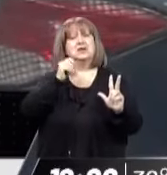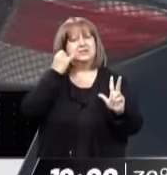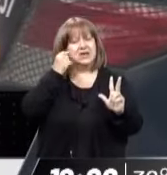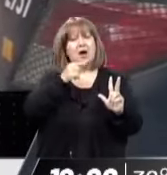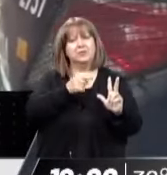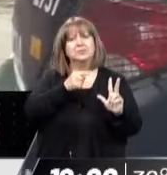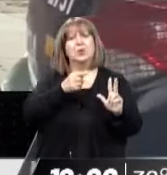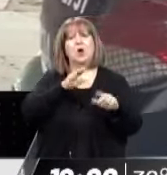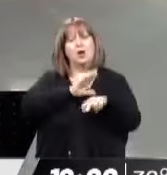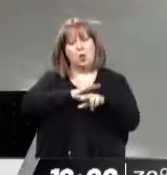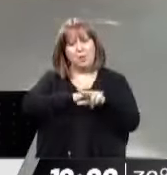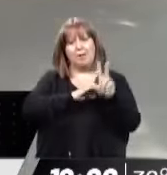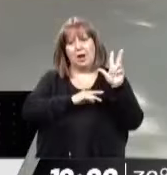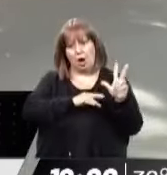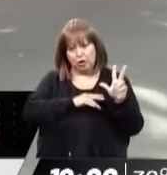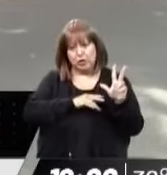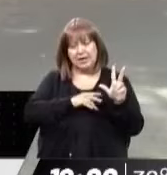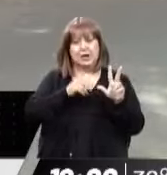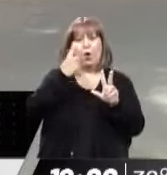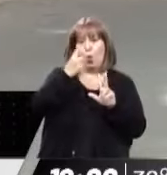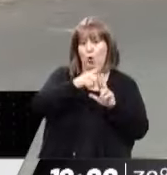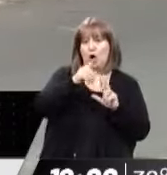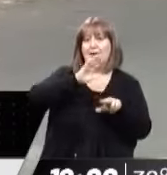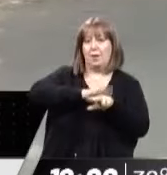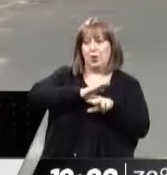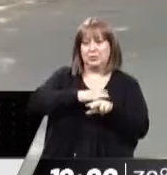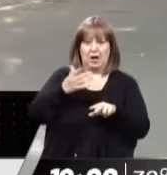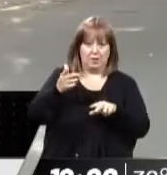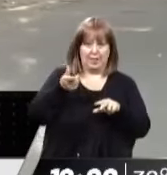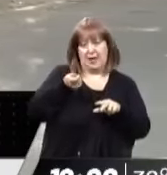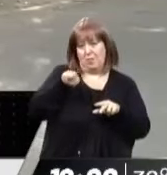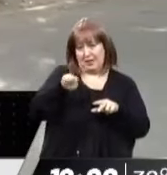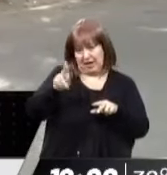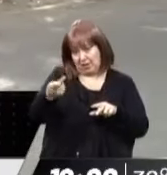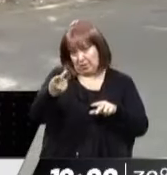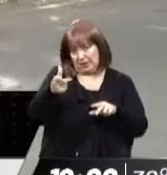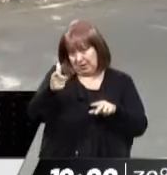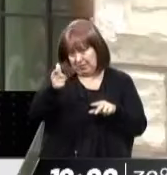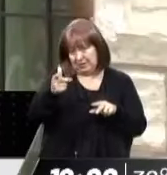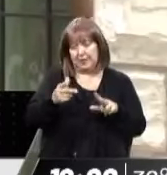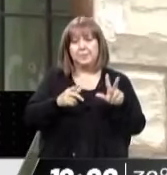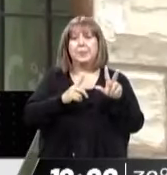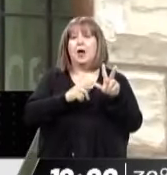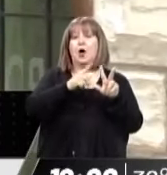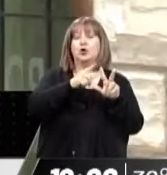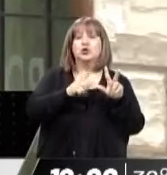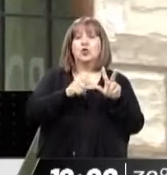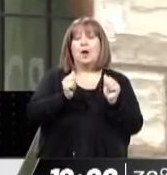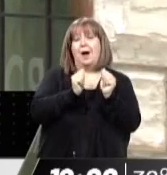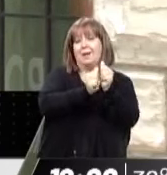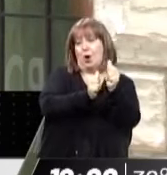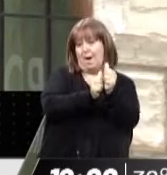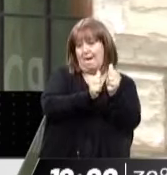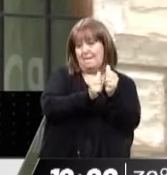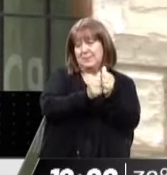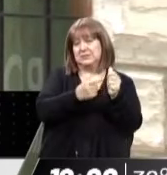ocasión de robo en calidad de autor para uno de ellos, y mientras que para los otros dos, que estaban allí también imputados,